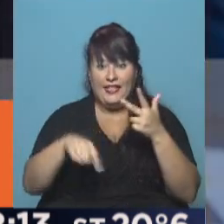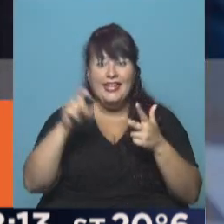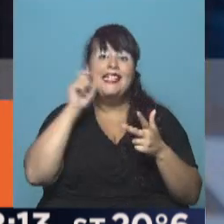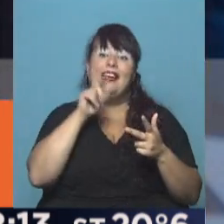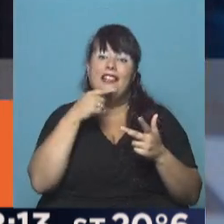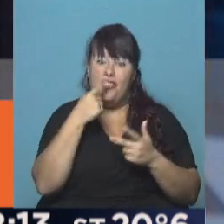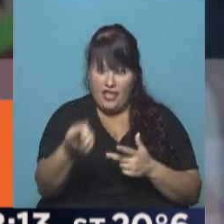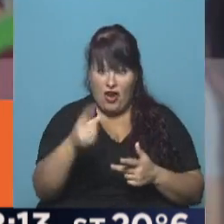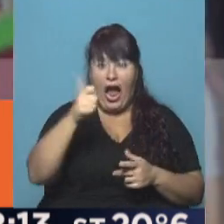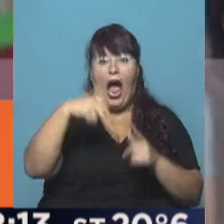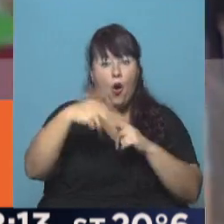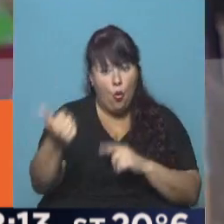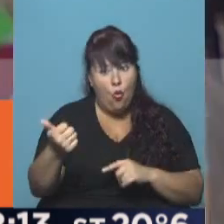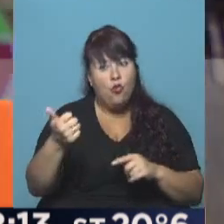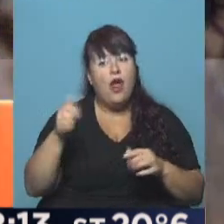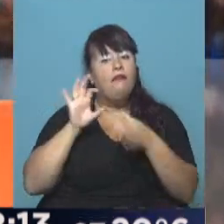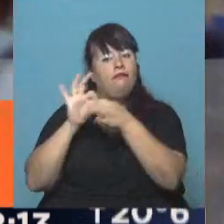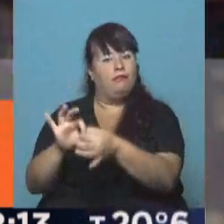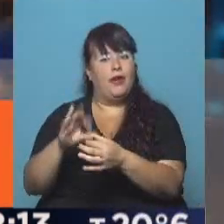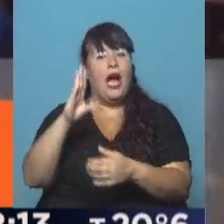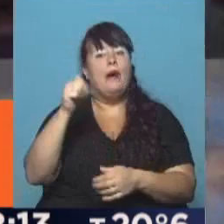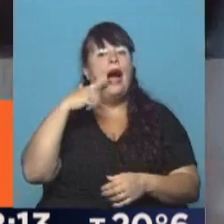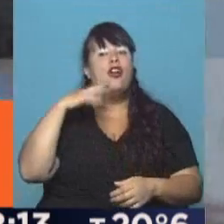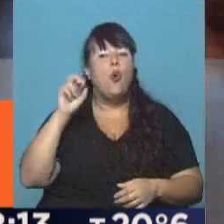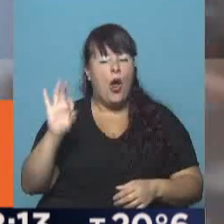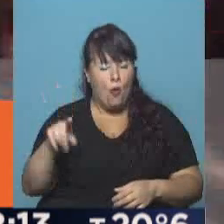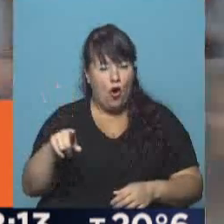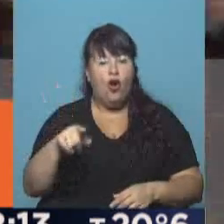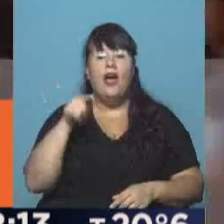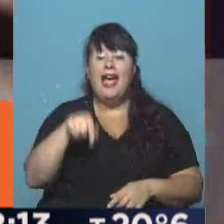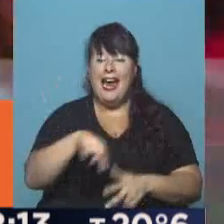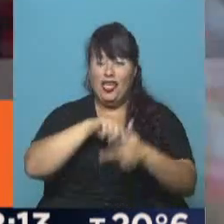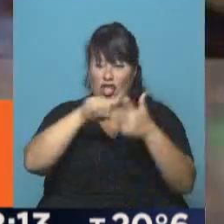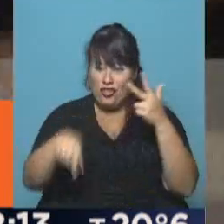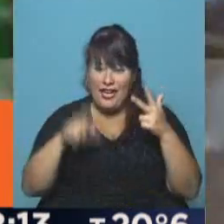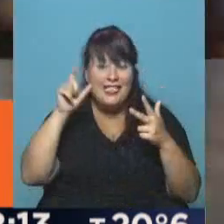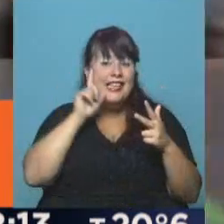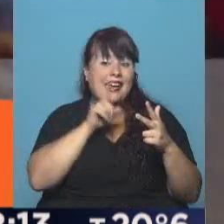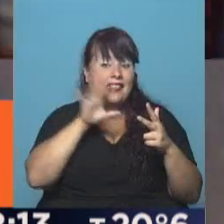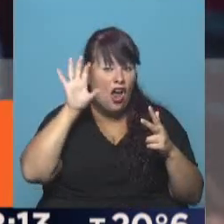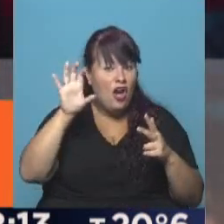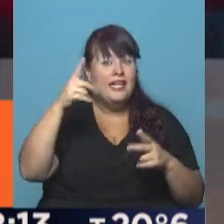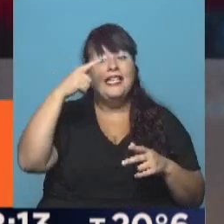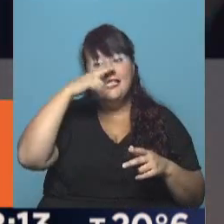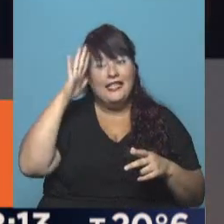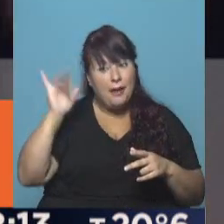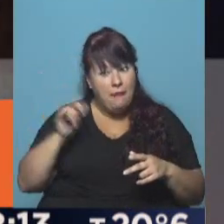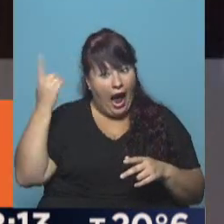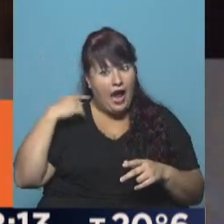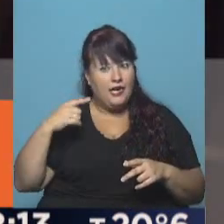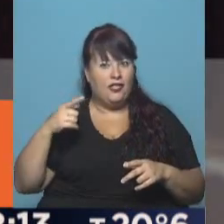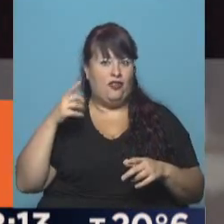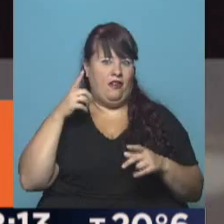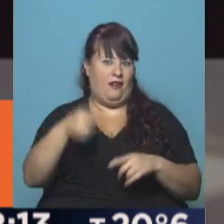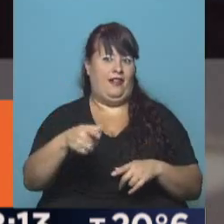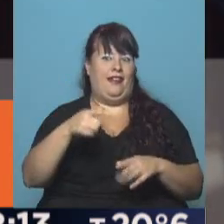cgt acuña muy ligado a luis barrionuevo este triunvirato recordemos el 7 de marzo salió en fuga